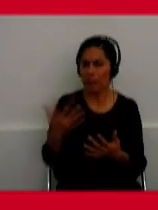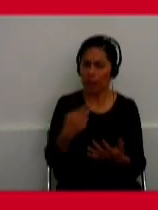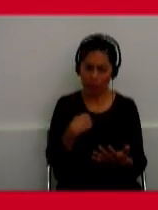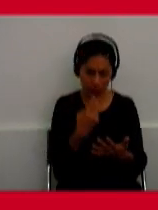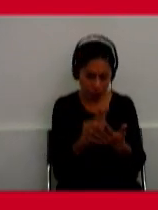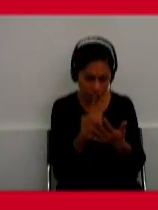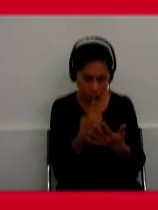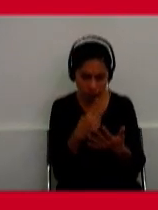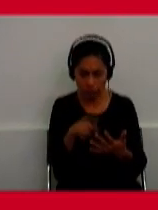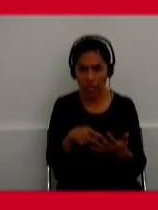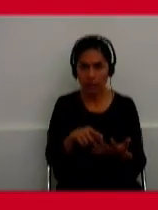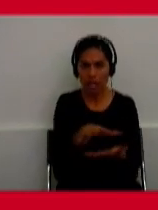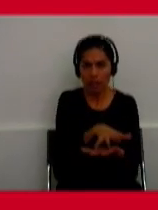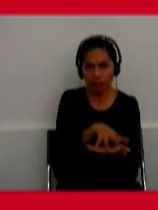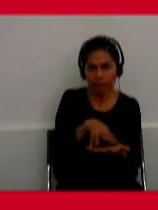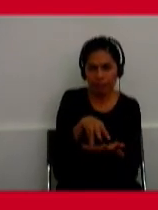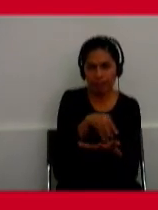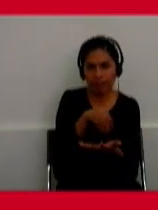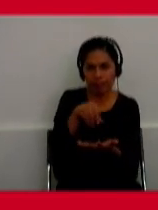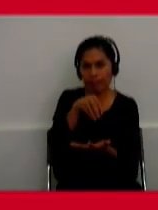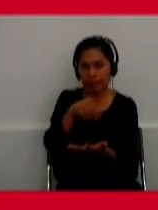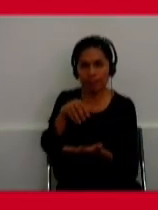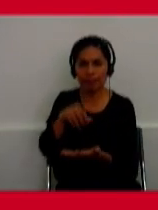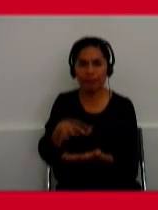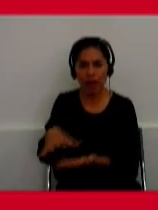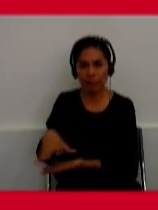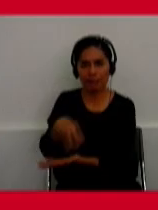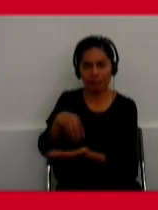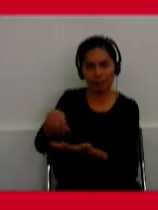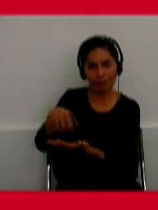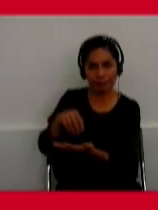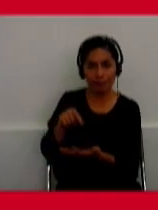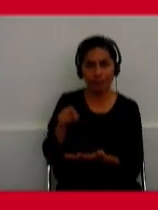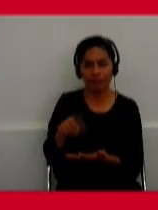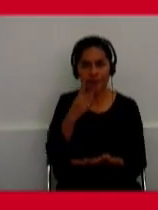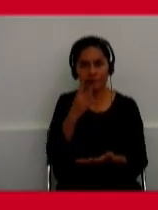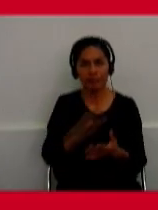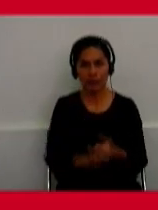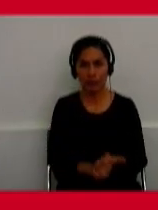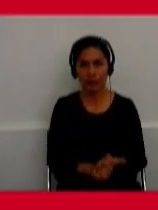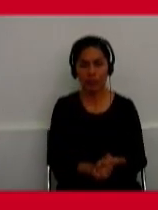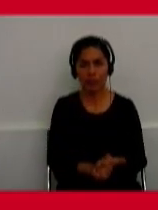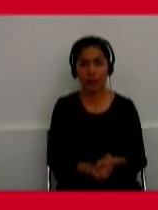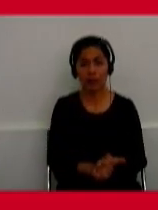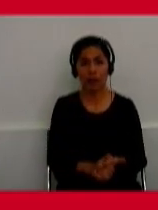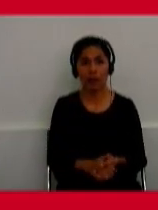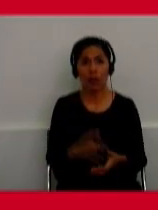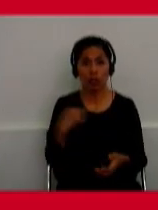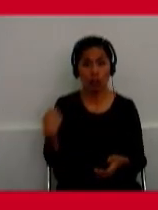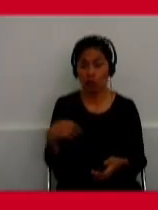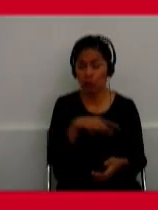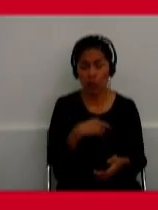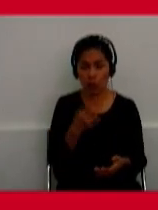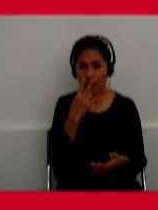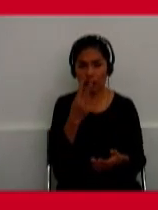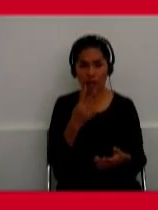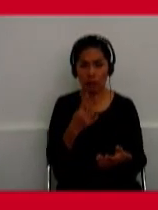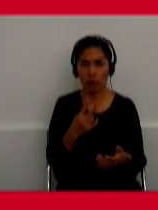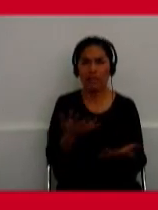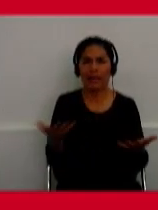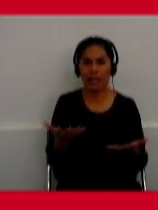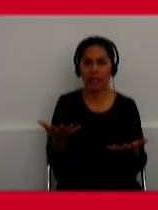para sedimentación, que es básicamente cómo es nosotros cuando dimensionamos el